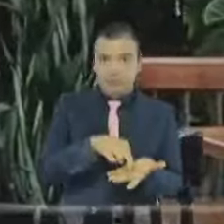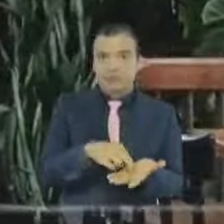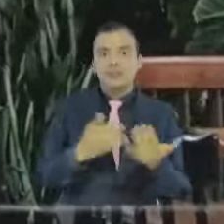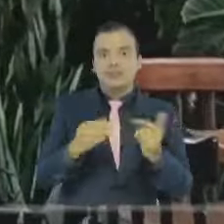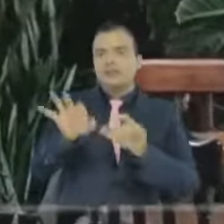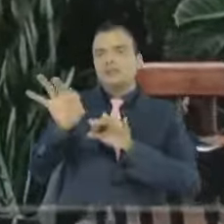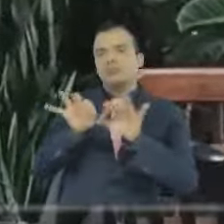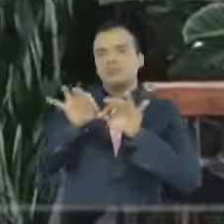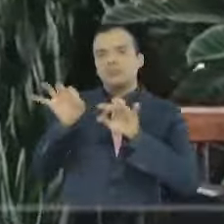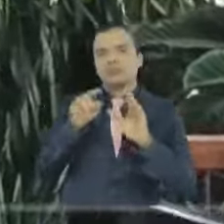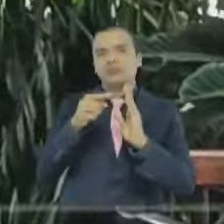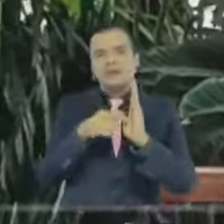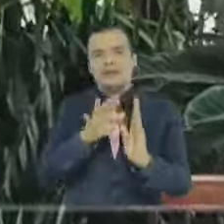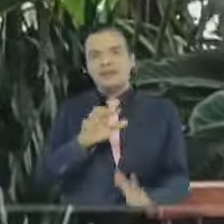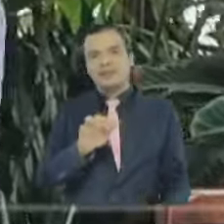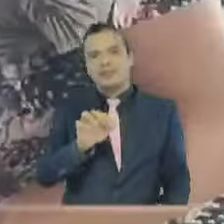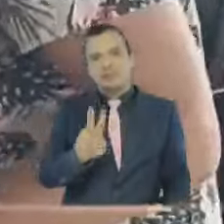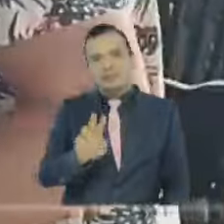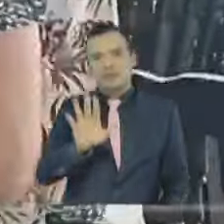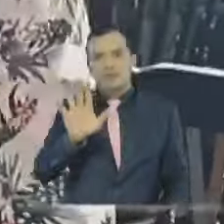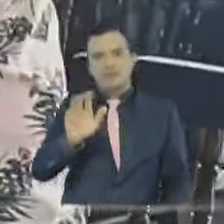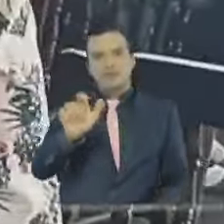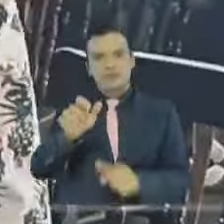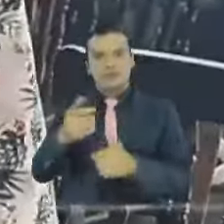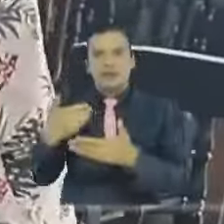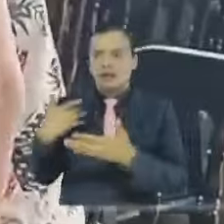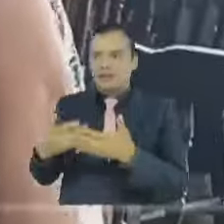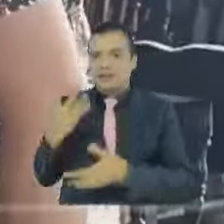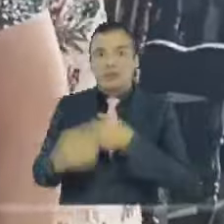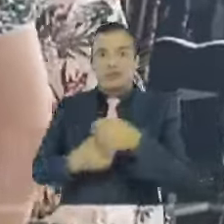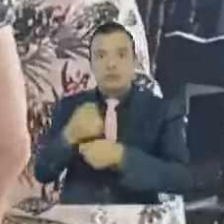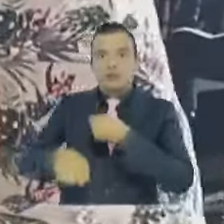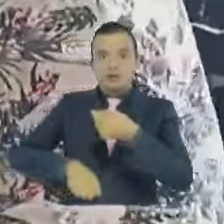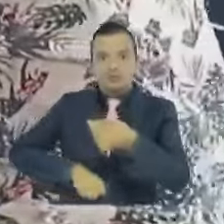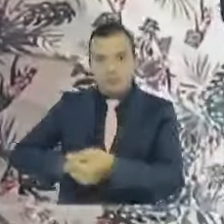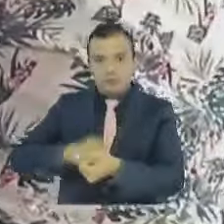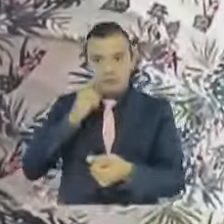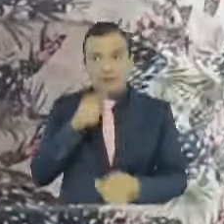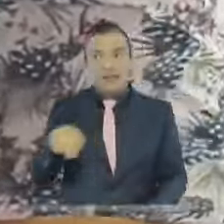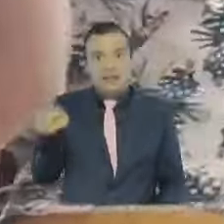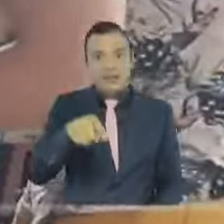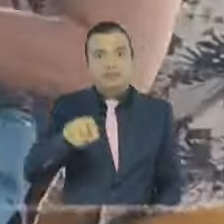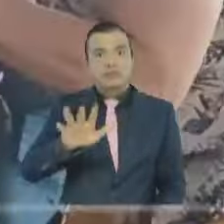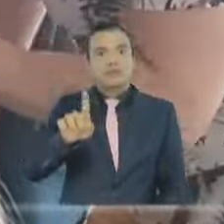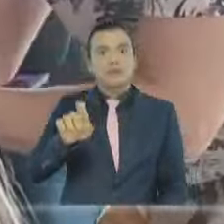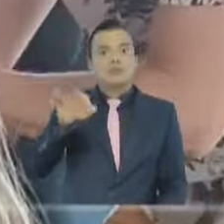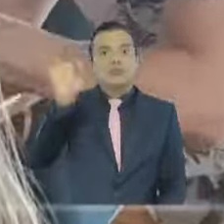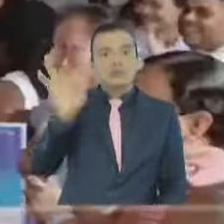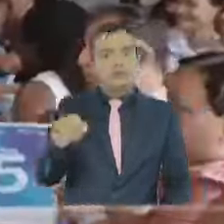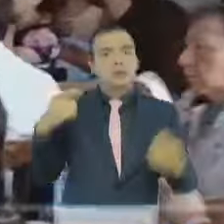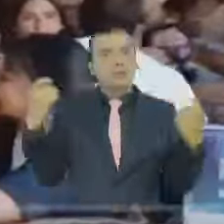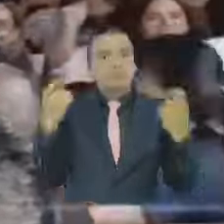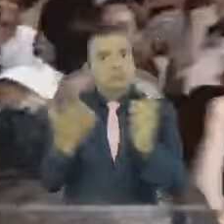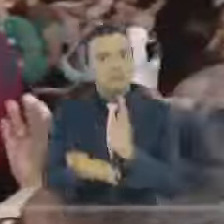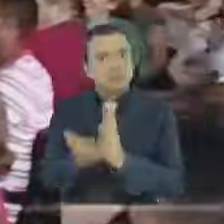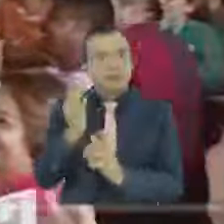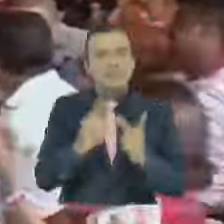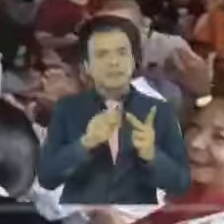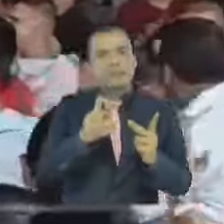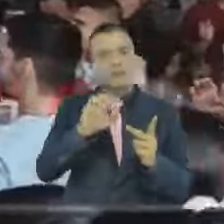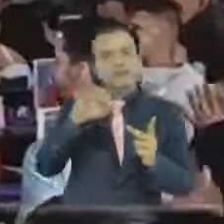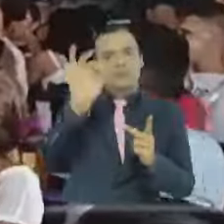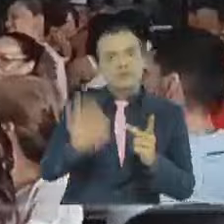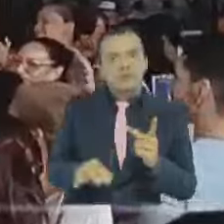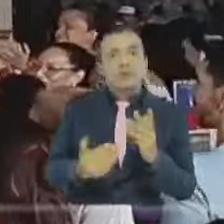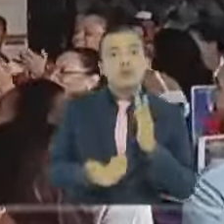empresarios acompañados por Prospera en los últimos 4 años, se logró que el 56% de ellos mejoraran sus ventas, el 70% implementaron medios de